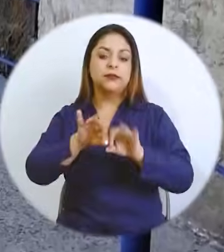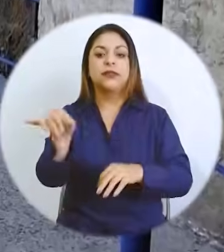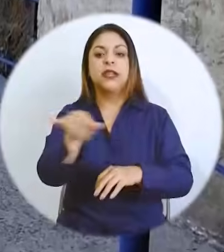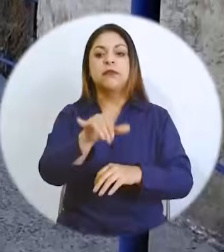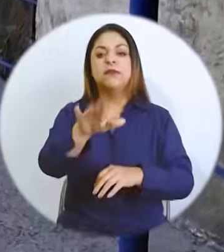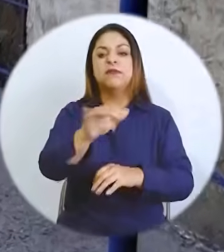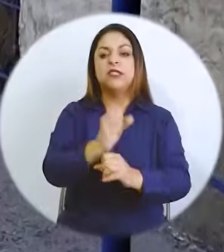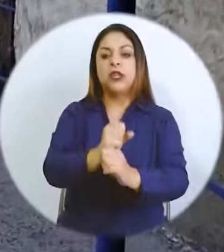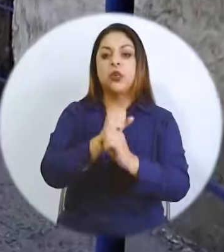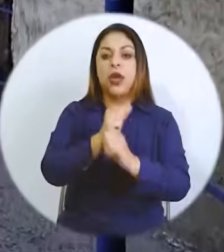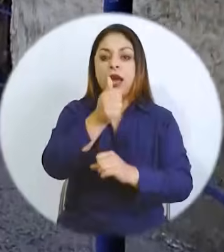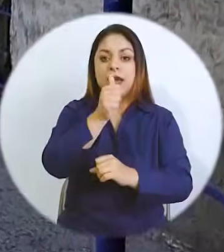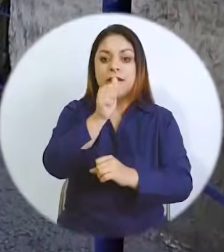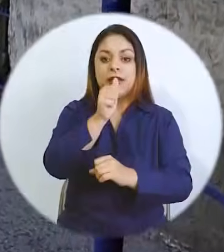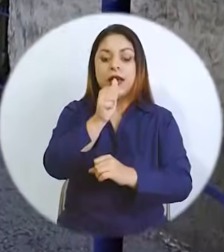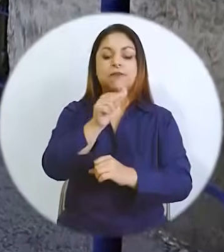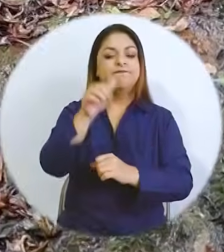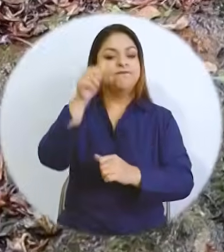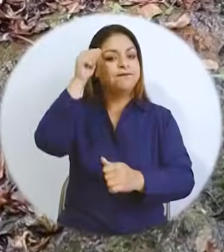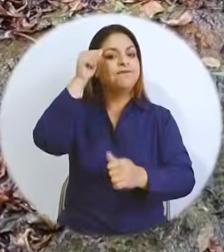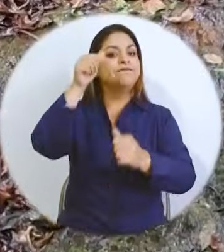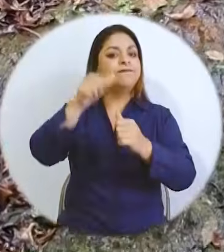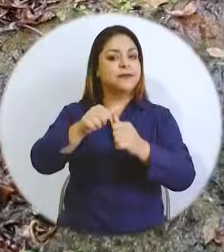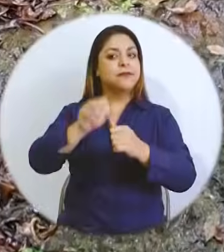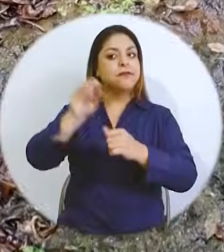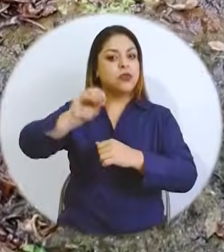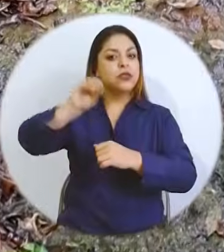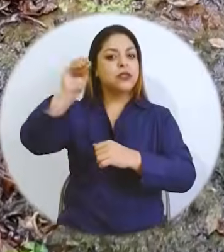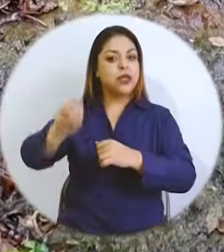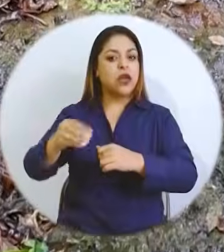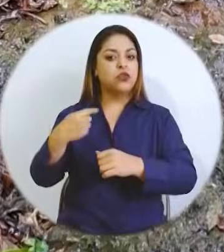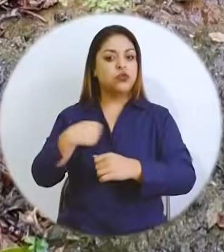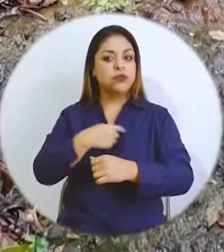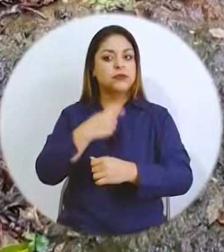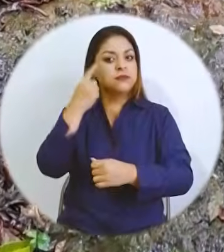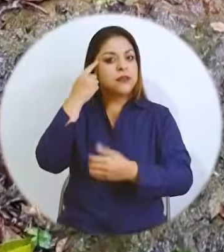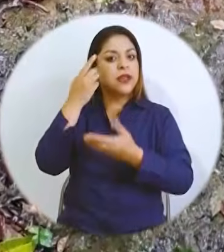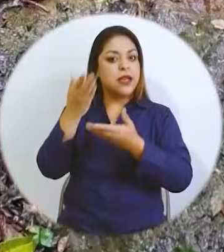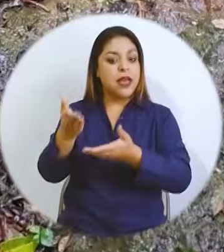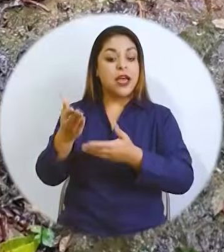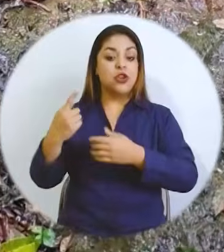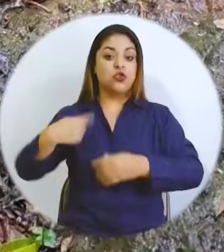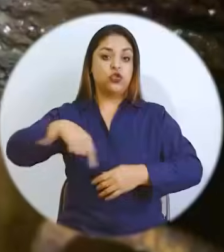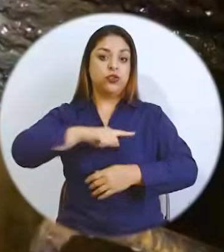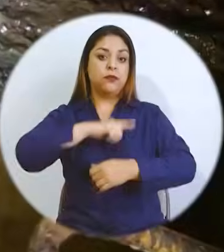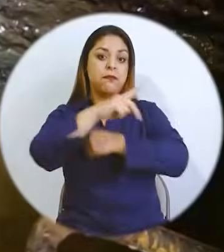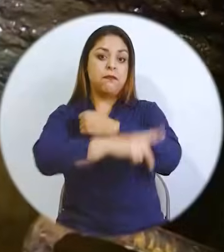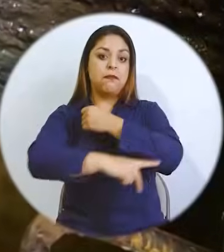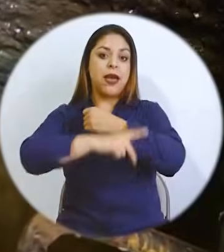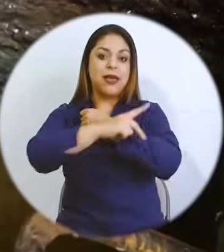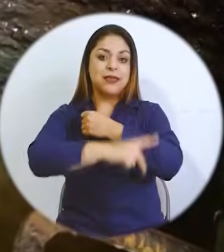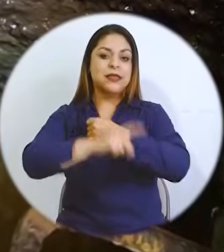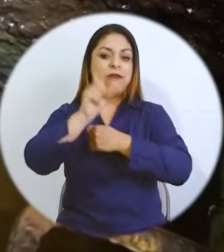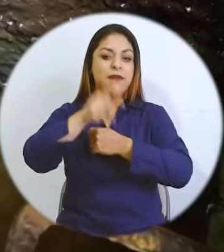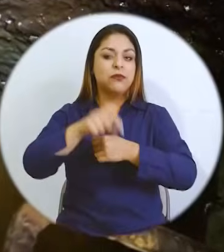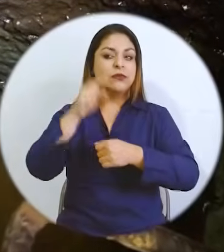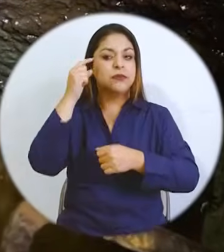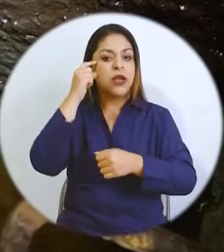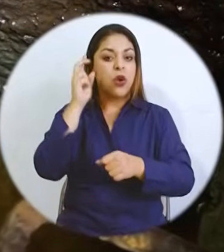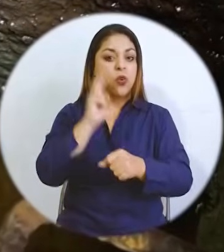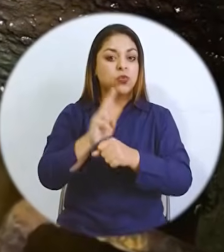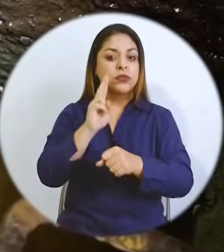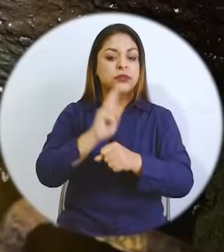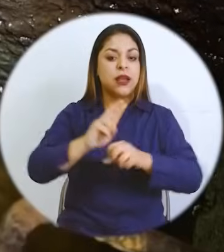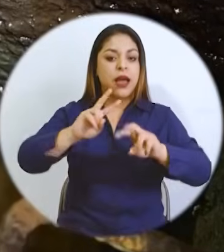hídrica, recordando un poco los indicadores que mencionábamos, es como país dejar de pensar que podemos utilizar un análisis